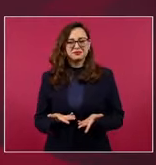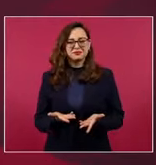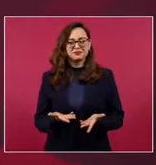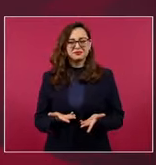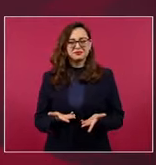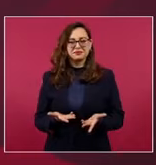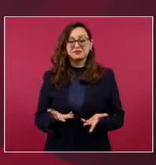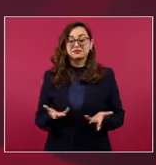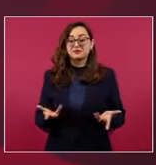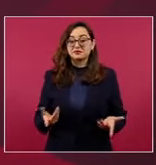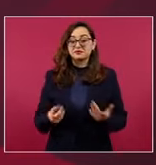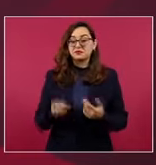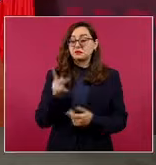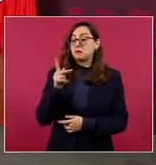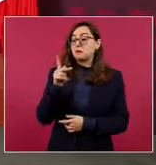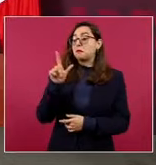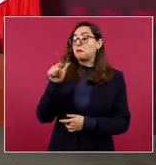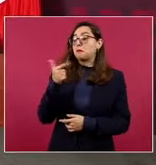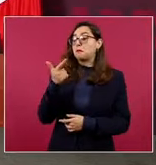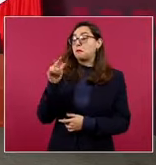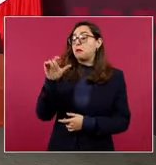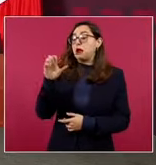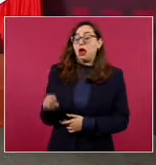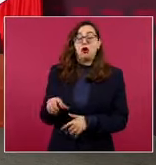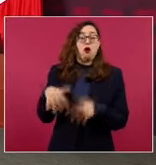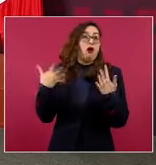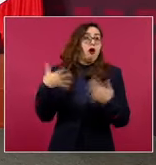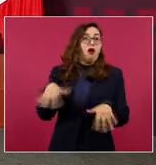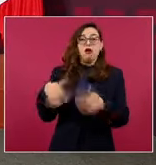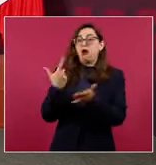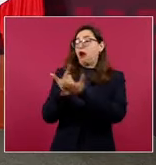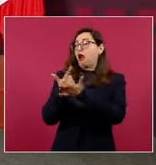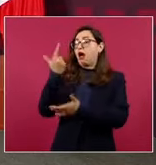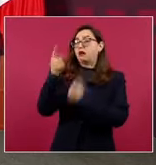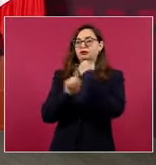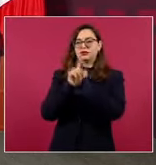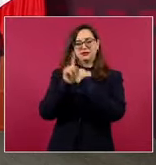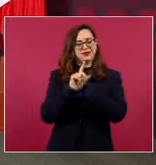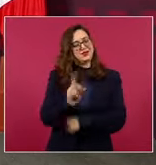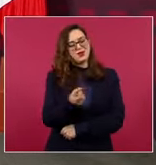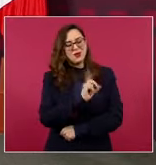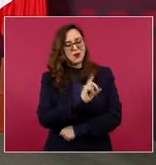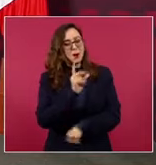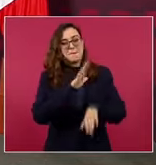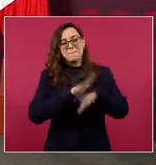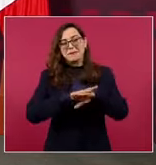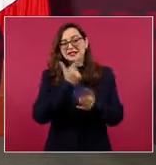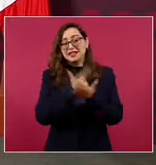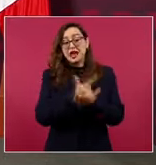fuesen por plagio, los problemas de México son por robo.